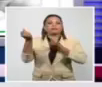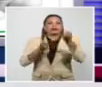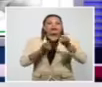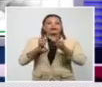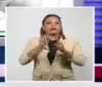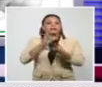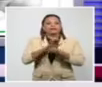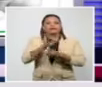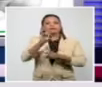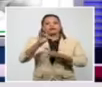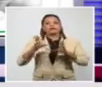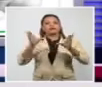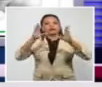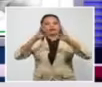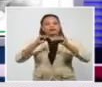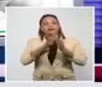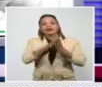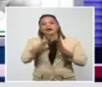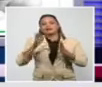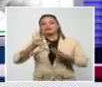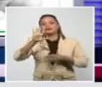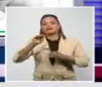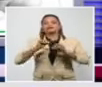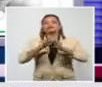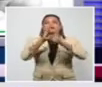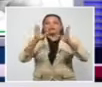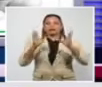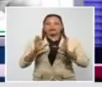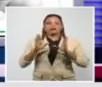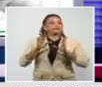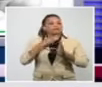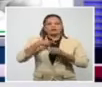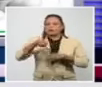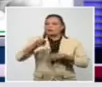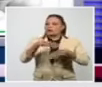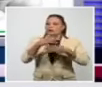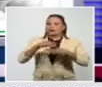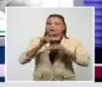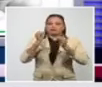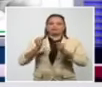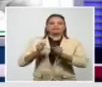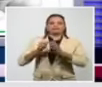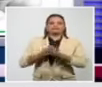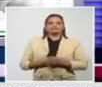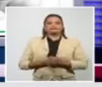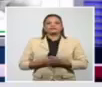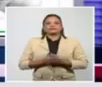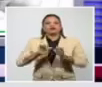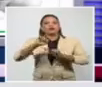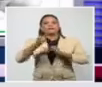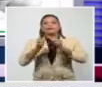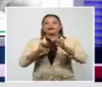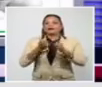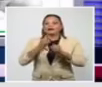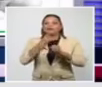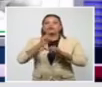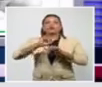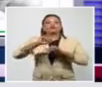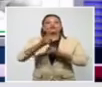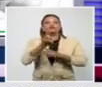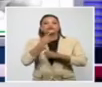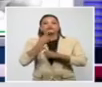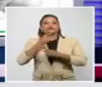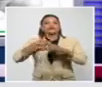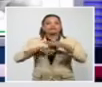de la noche y hasta las 5 de la mañana. Igualmente se refuerzan mecanismos de control de entrada a La Habana con un sistema de